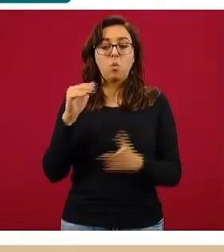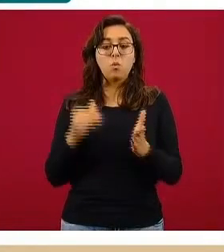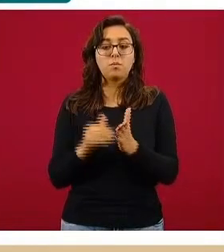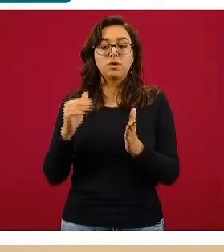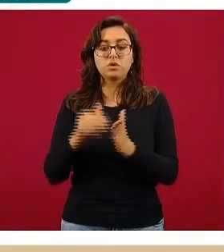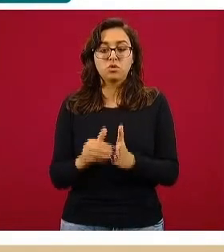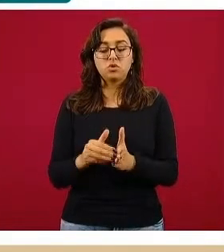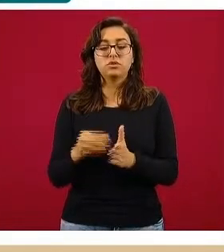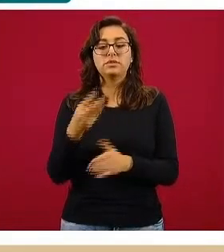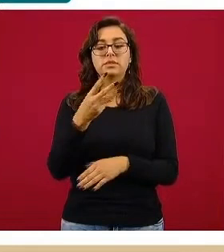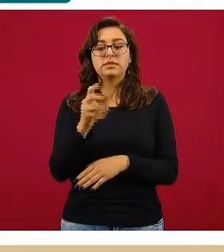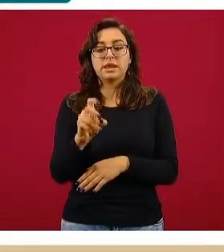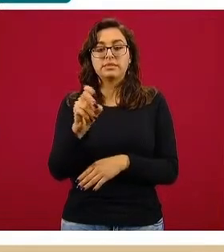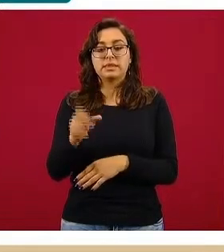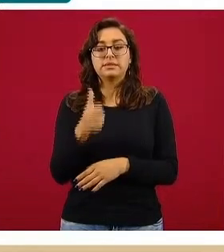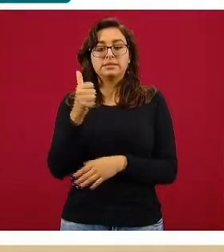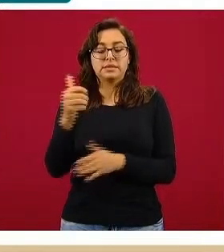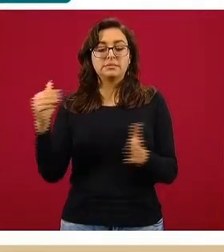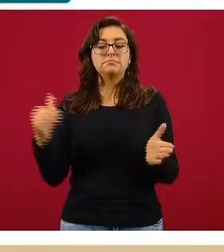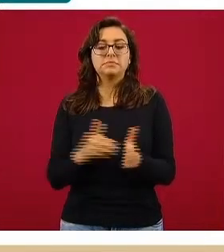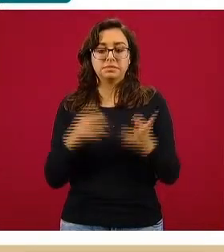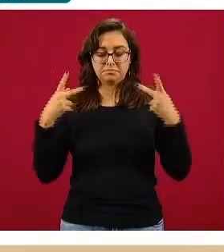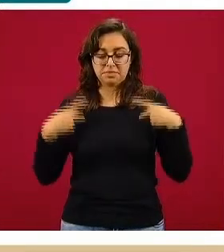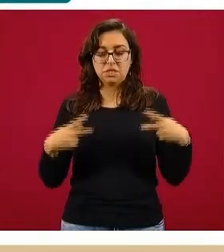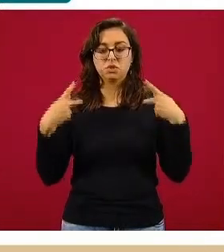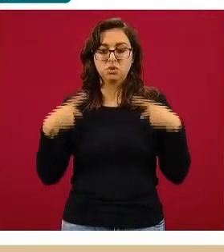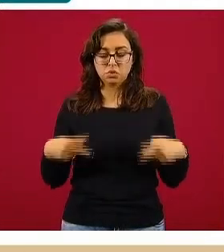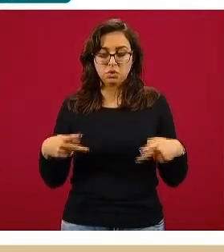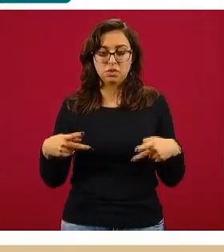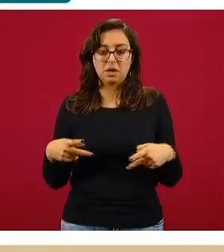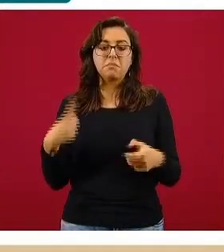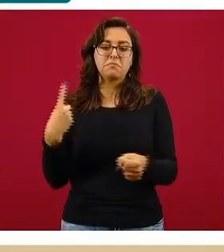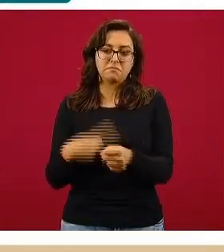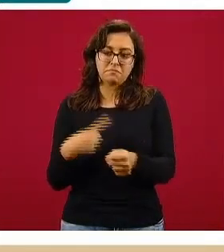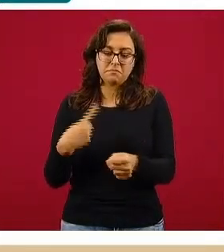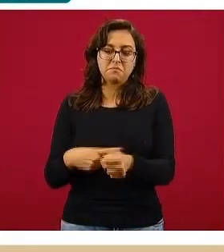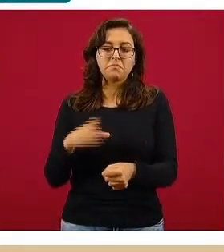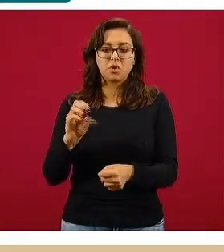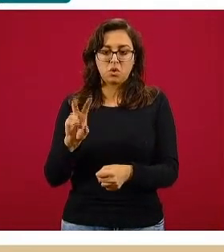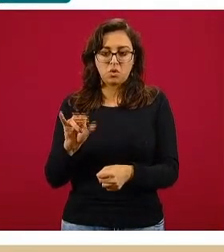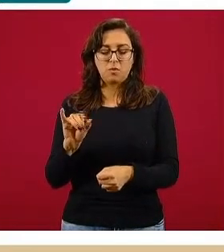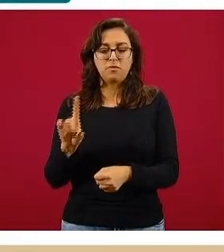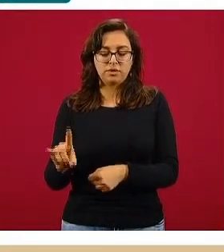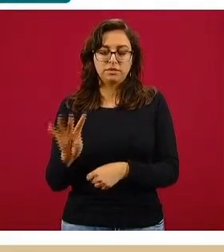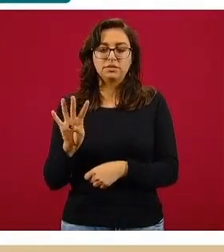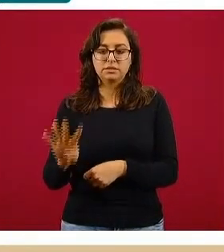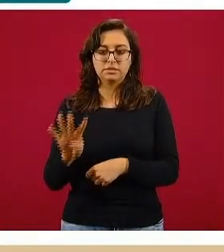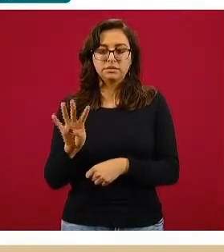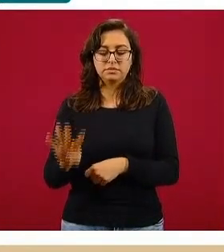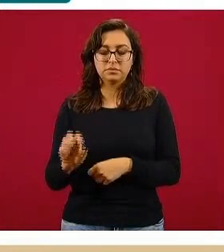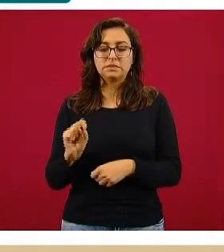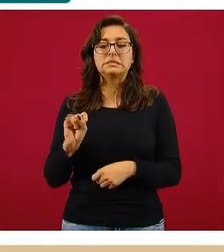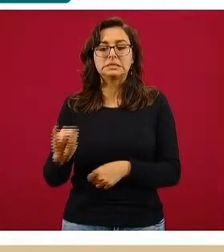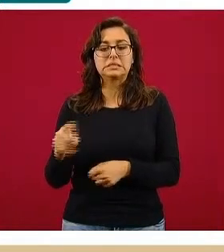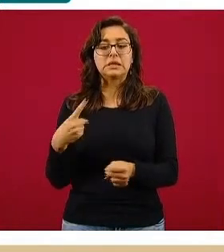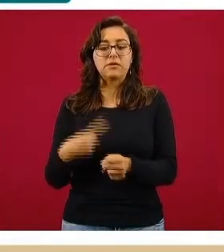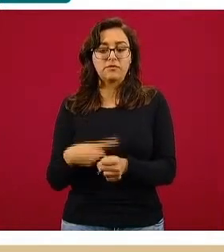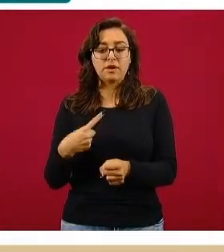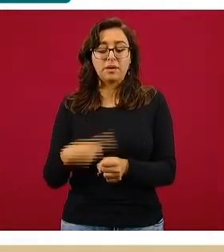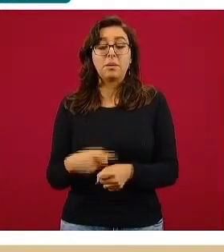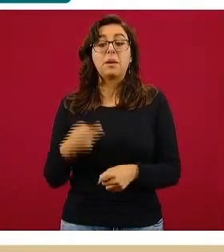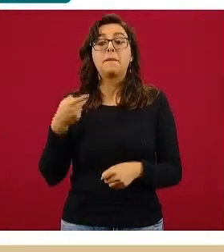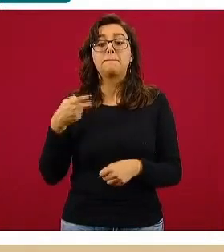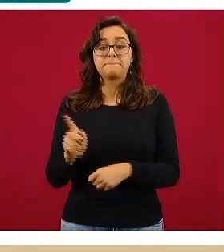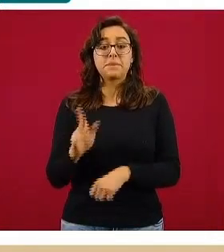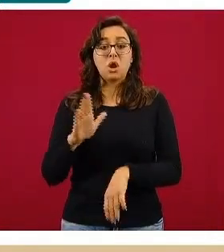1.036.000 personas clasificadas como COVID-19, es decir, casos confirmados. Pero lo importante